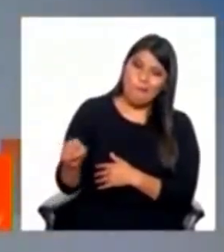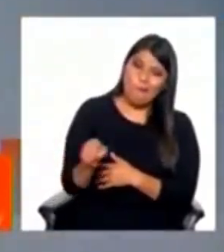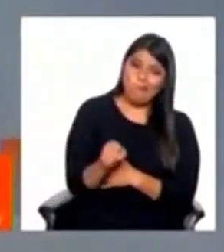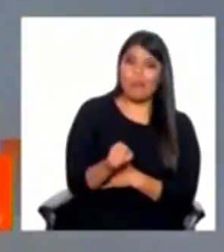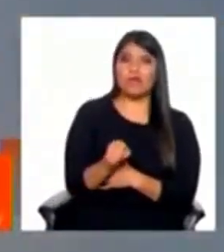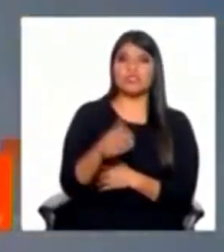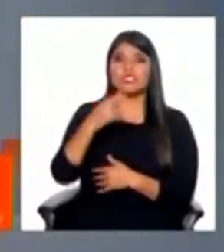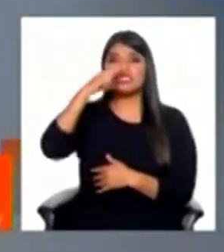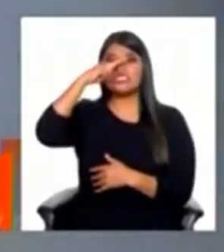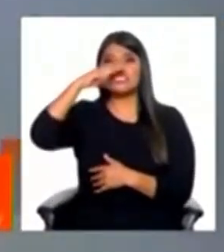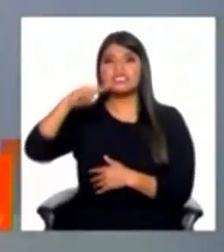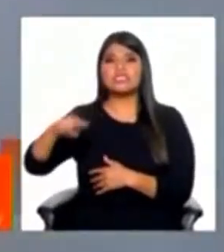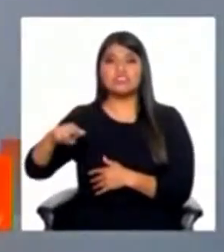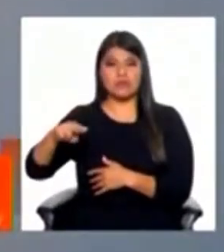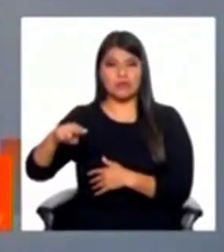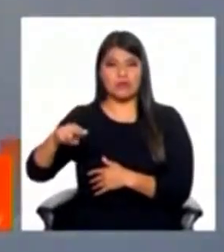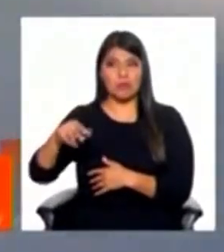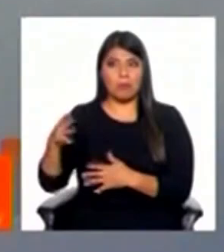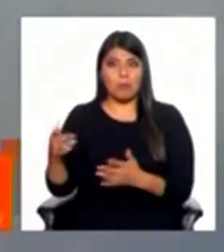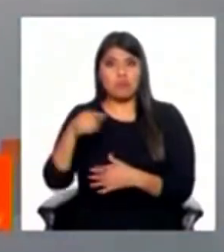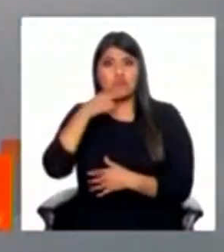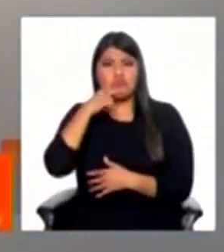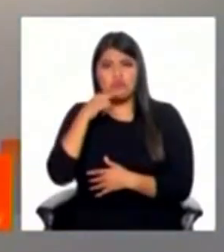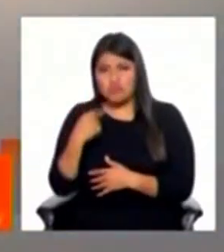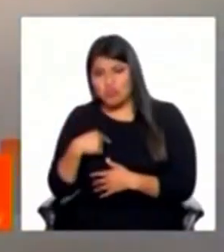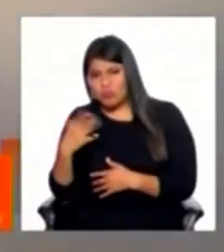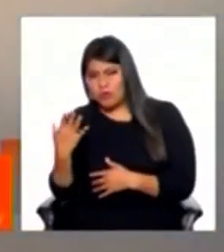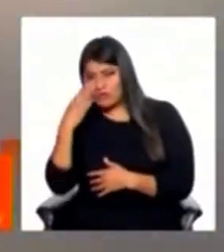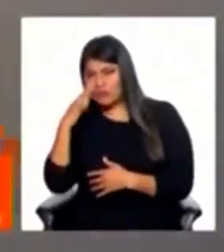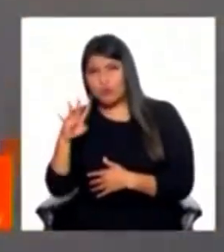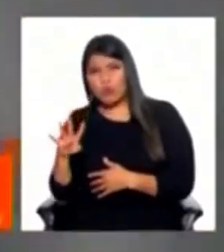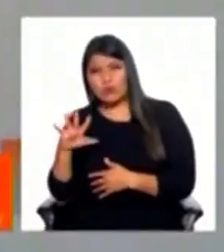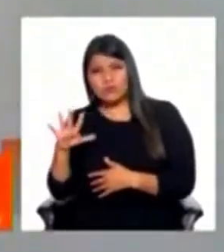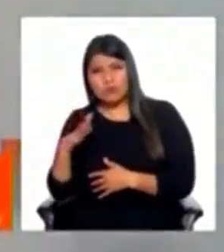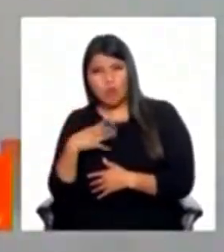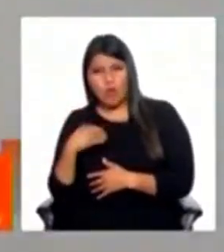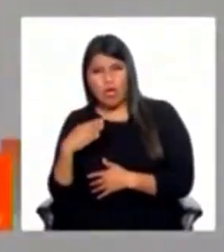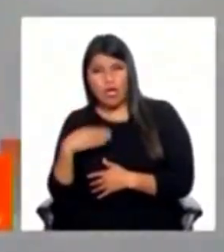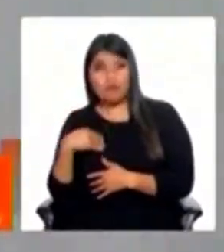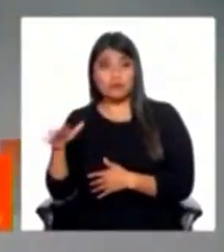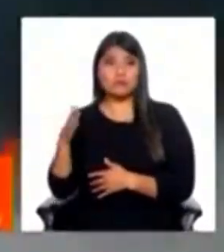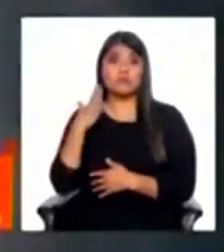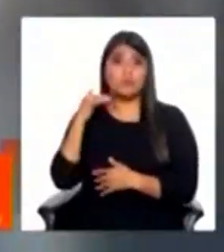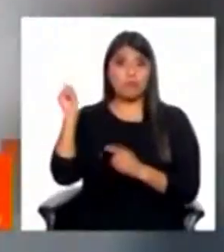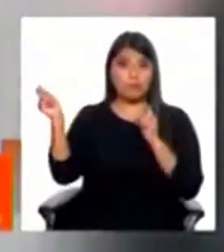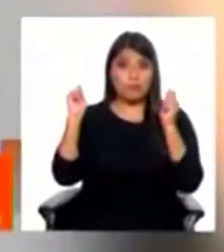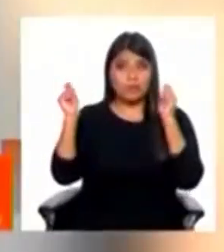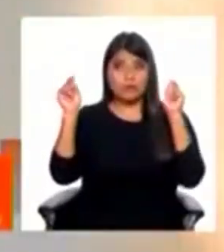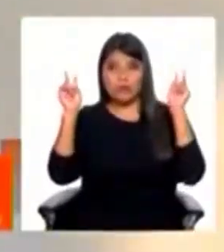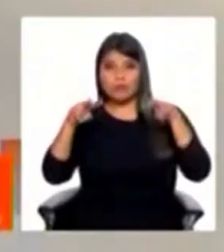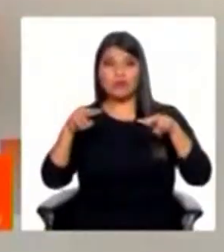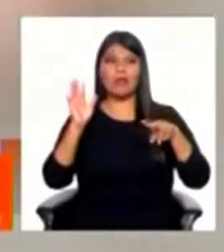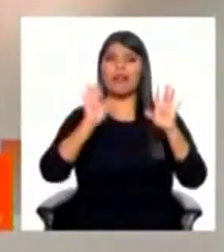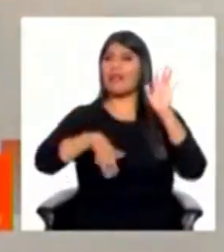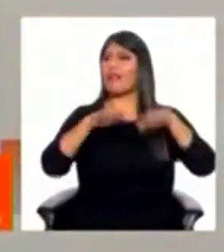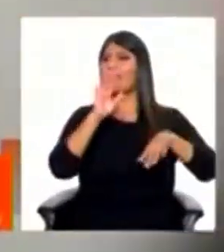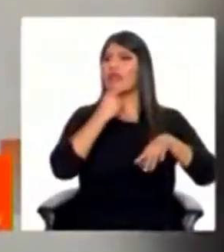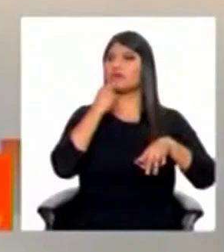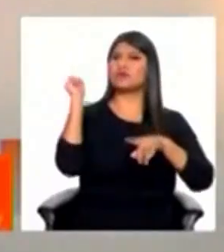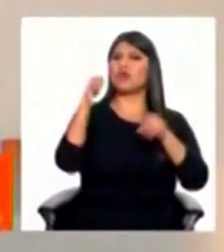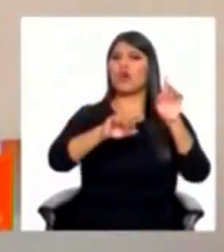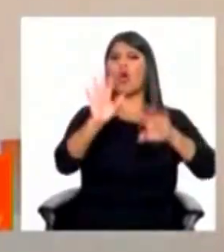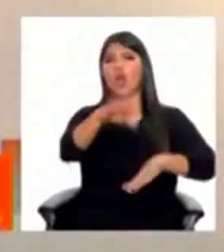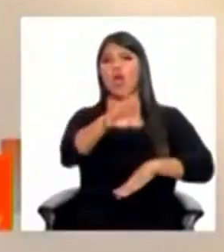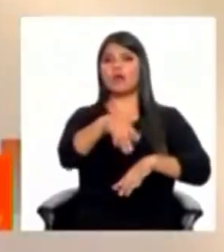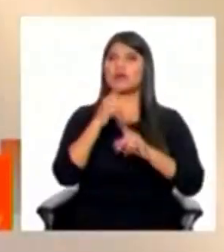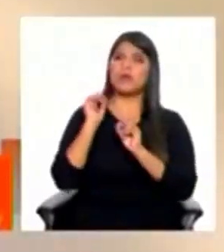pavimento a una niña que, les digo yo, no tiene más de 4 o 5 años. Pese a los reclamos de los testigos, la implicada persistió en su actitud,